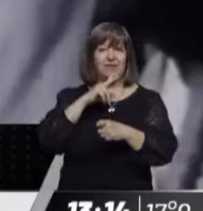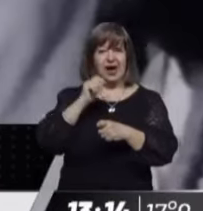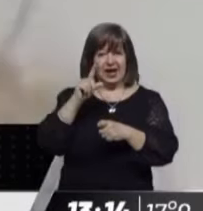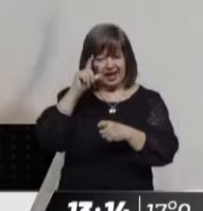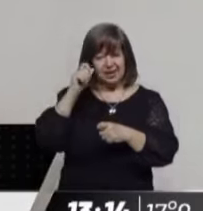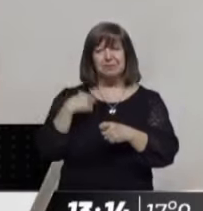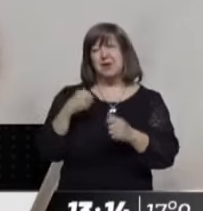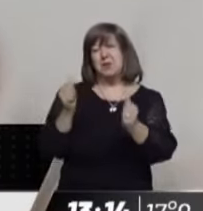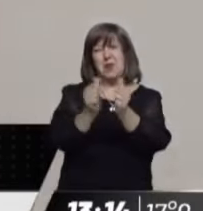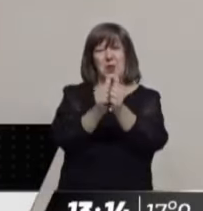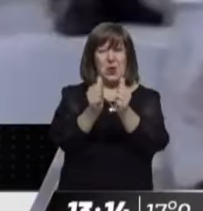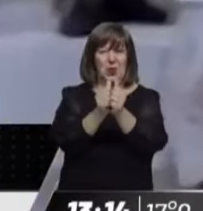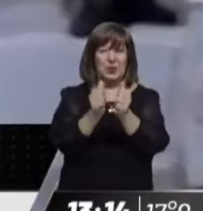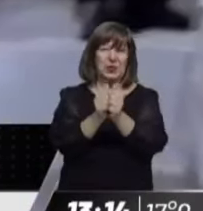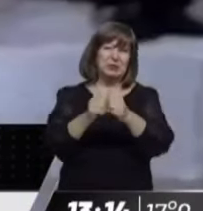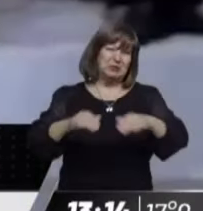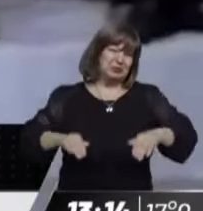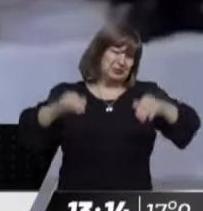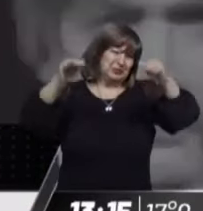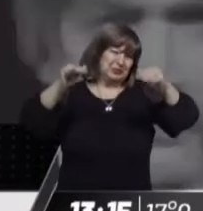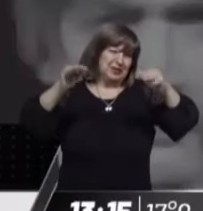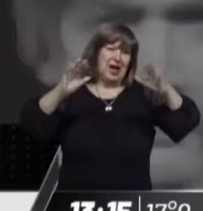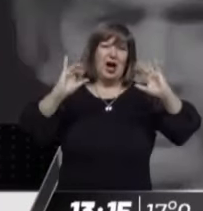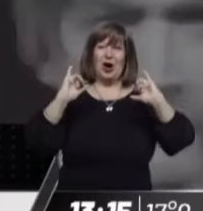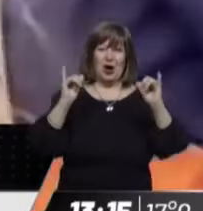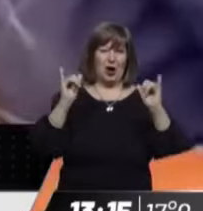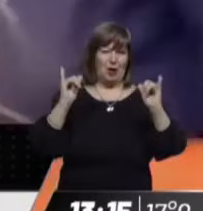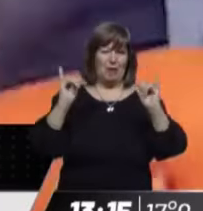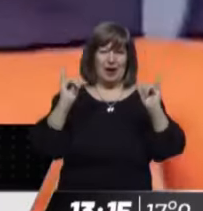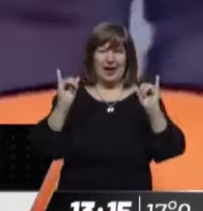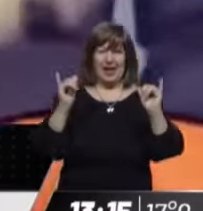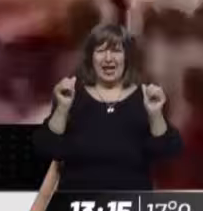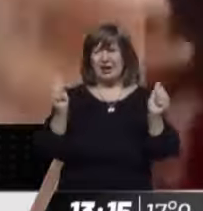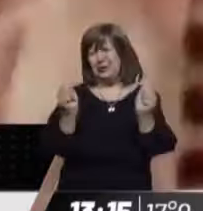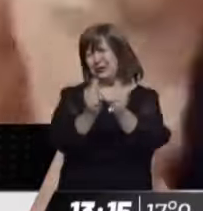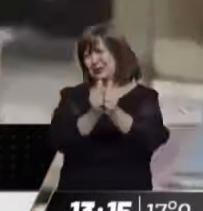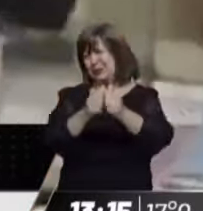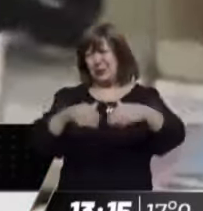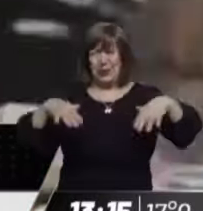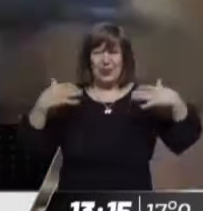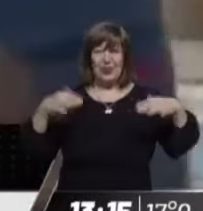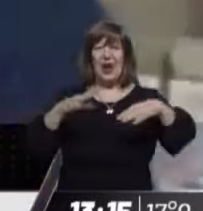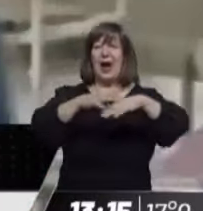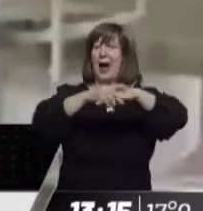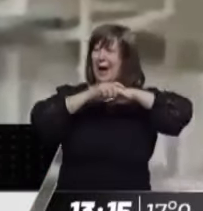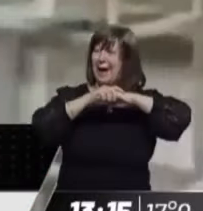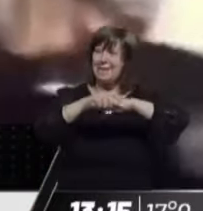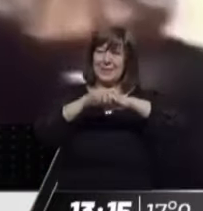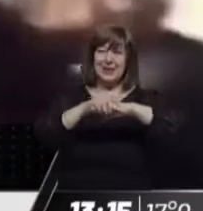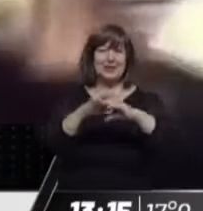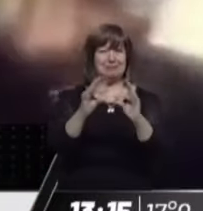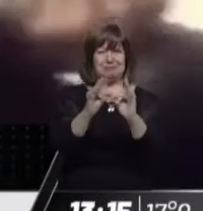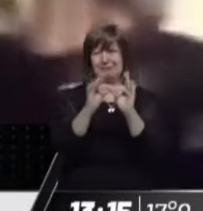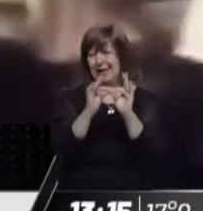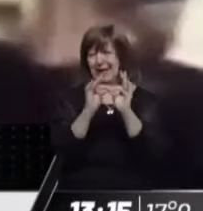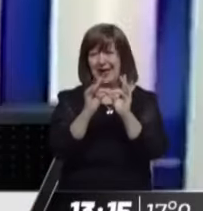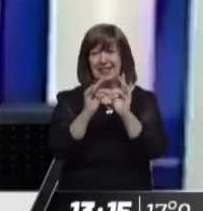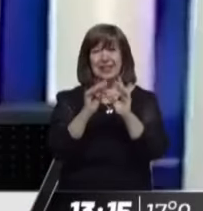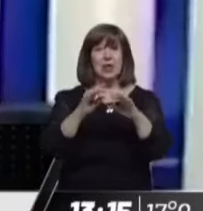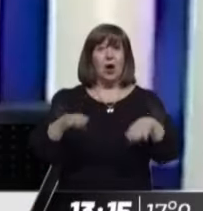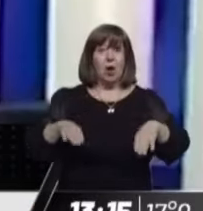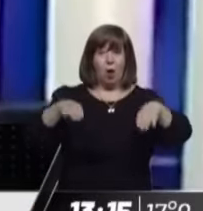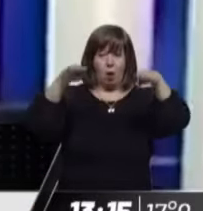él durante muchas décadas, se conocen desde muy jóvenes. ¿Eran de hecho, amigos ellos? Eran muy amigos. Ah, mira vos. Muy amigos, de